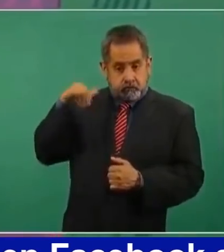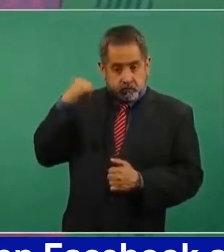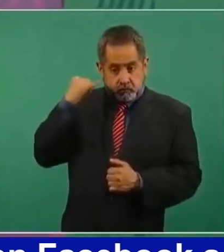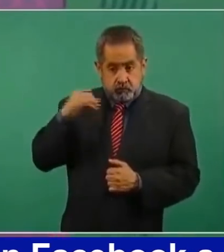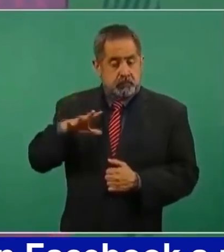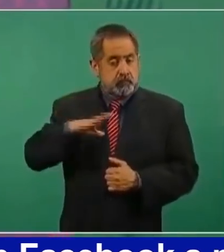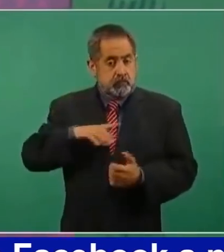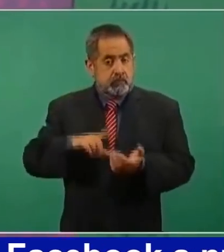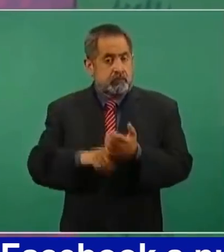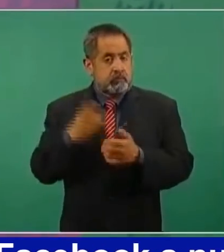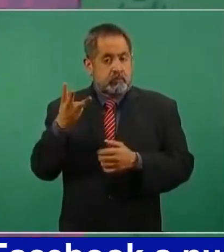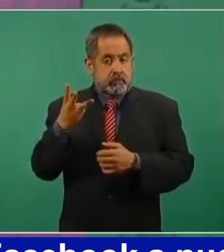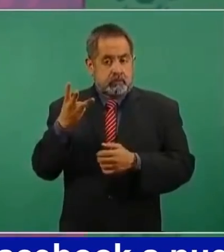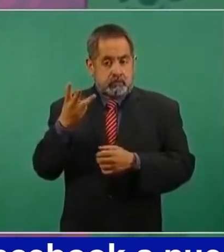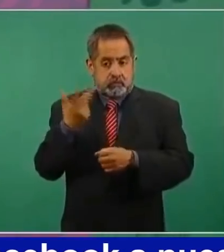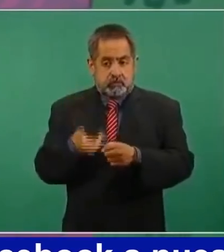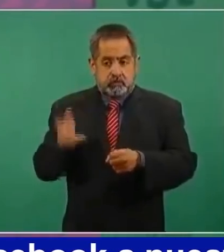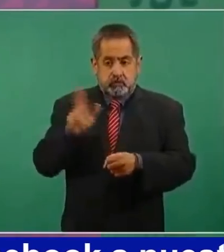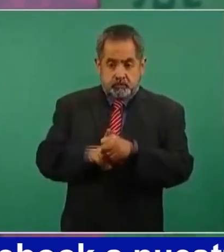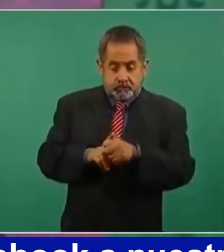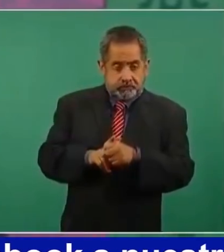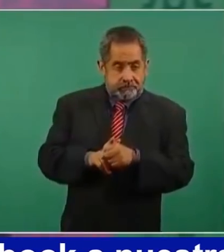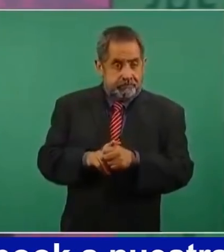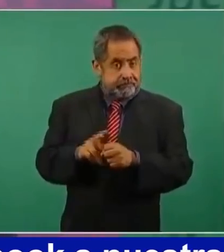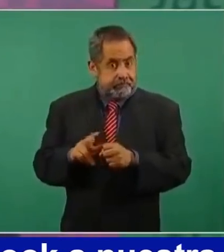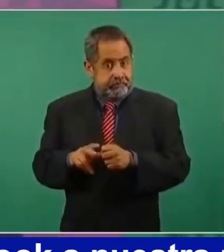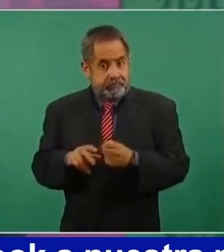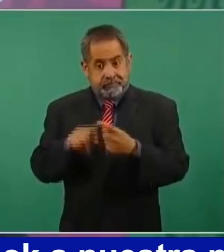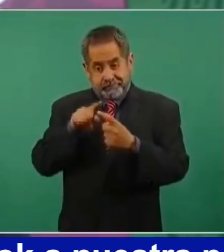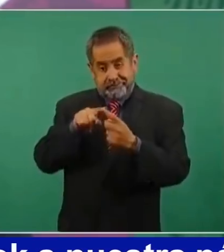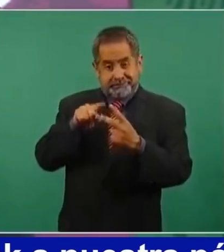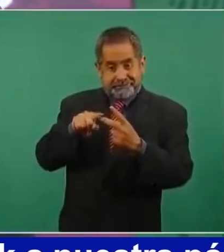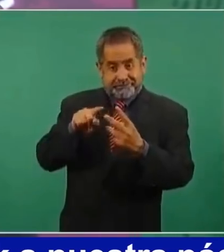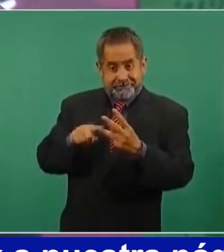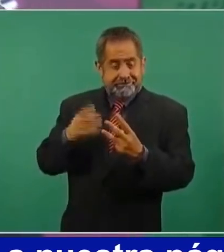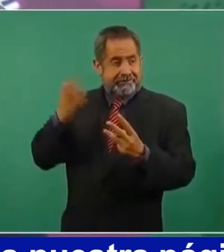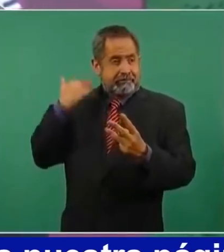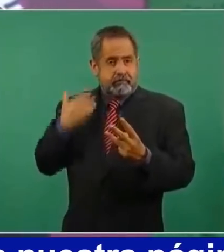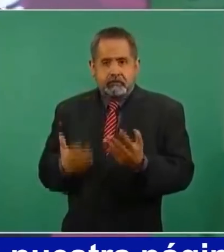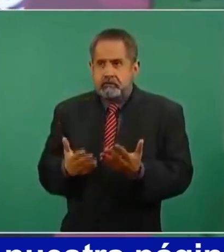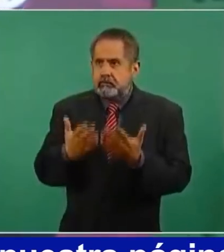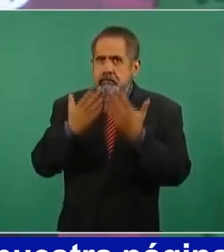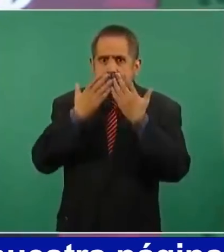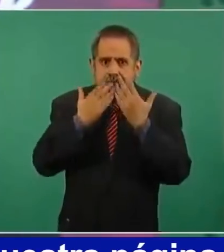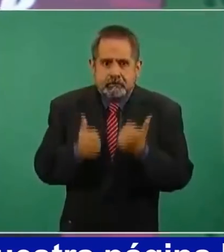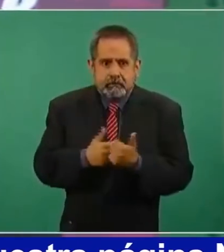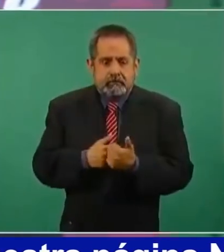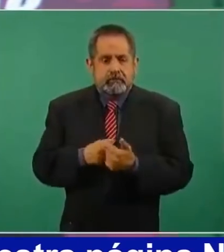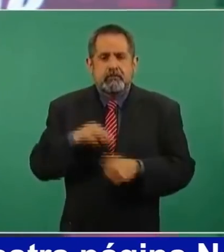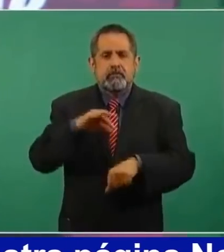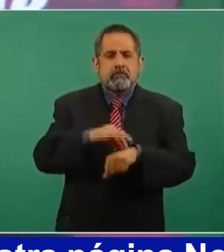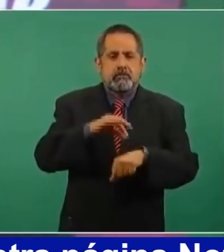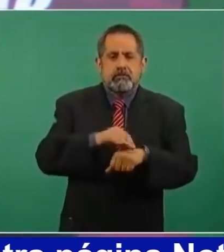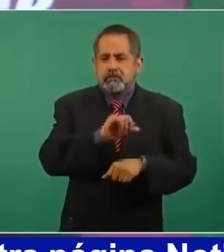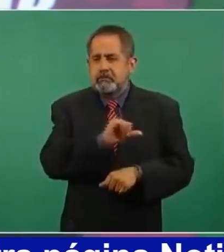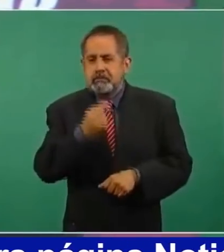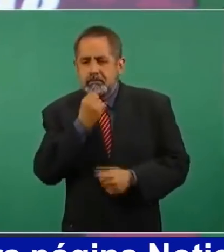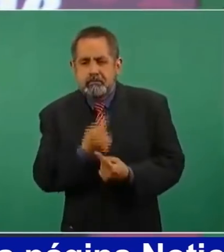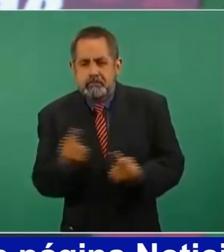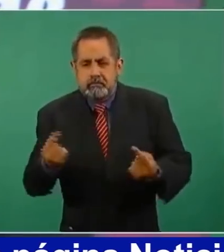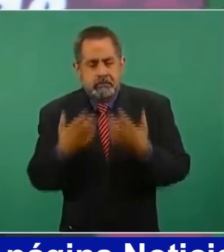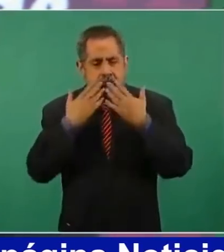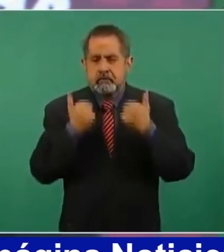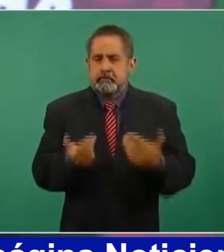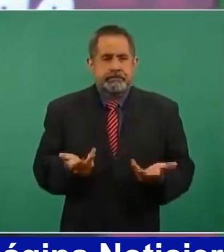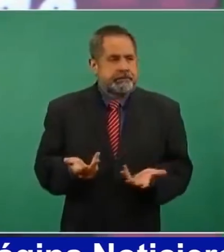3 hospitales del IMSS Bienestar y en los 3 no había, por ejemplo, pediatras, en los